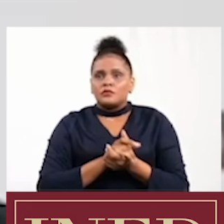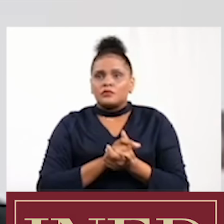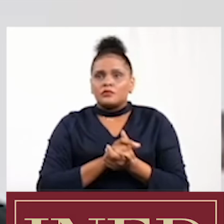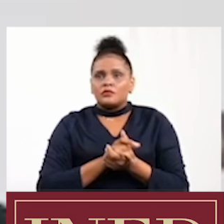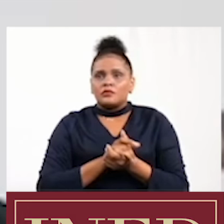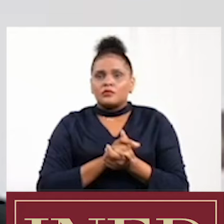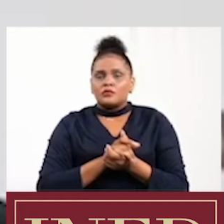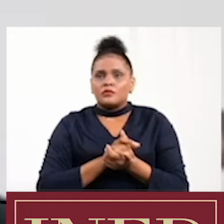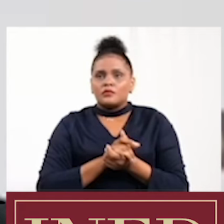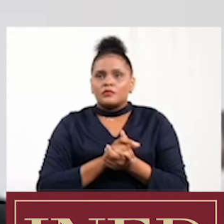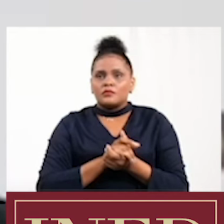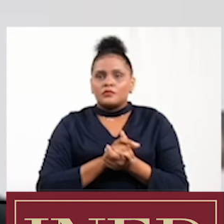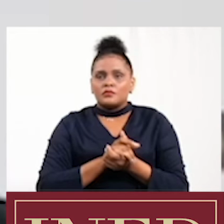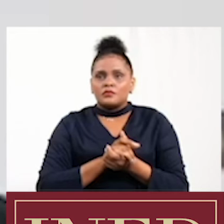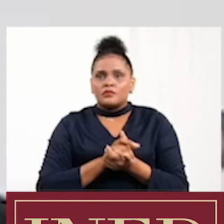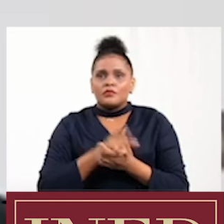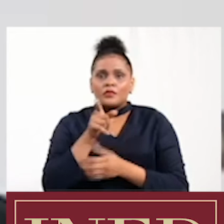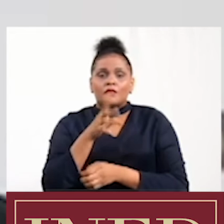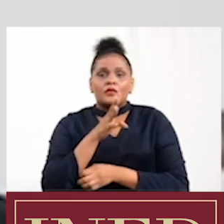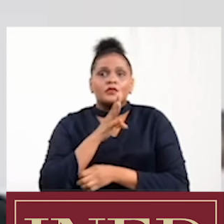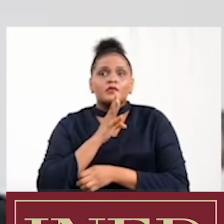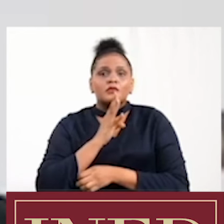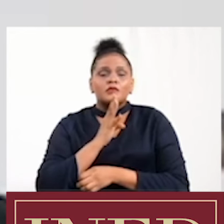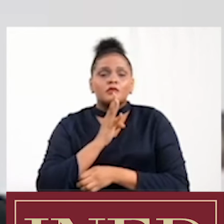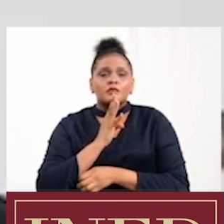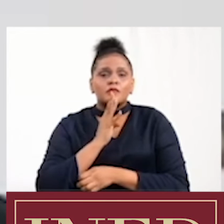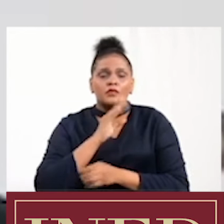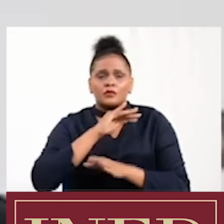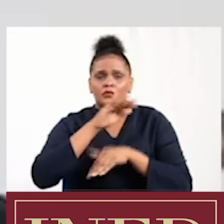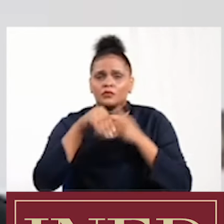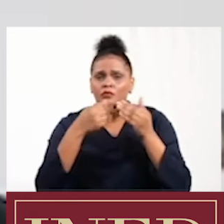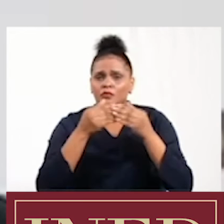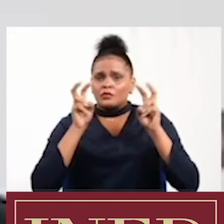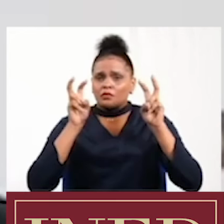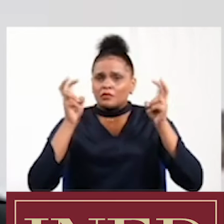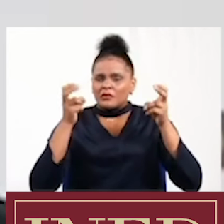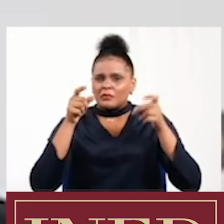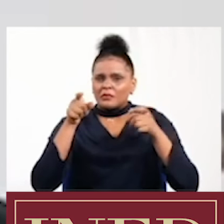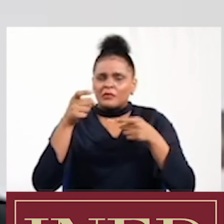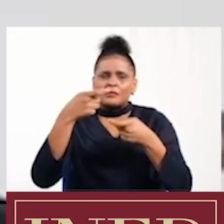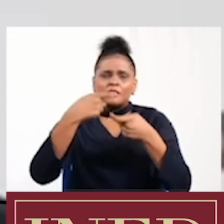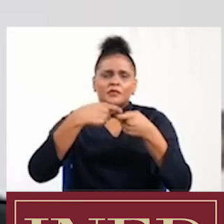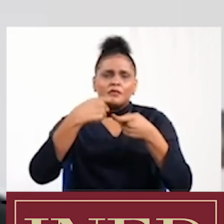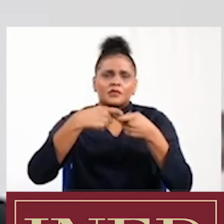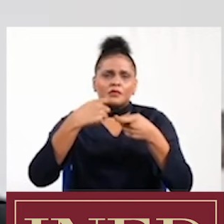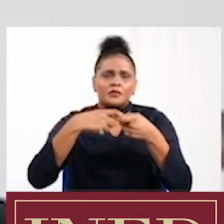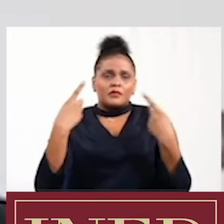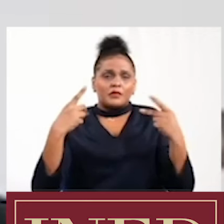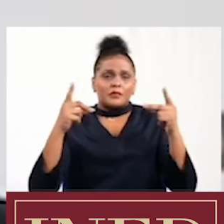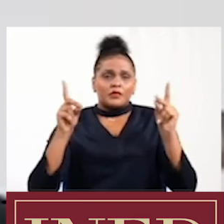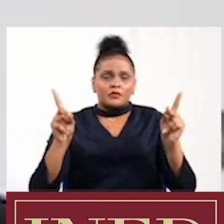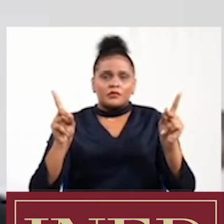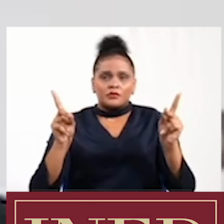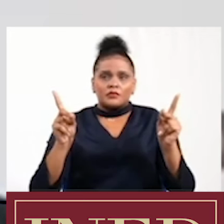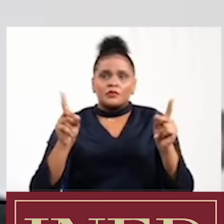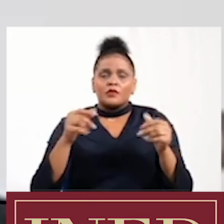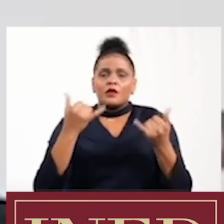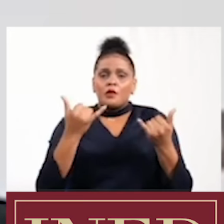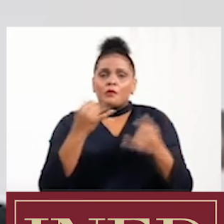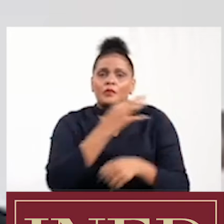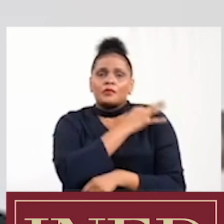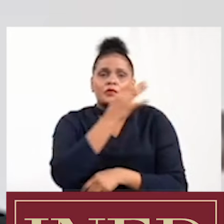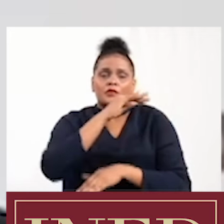thompson que nos hablará sobre los retos actuales de la participación democrática así que los